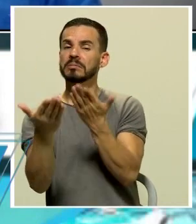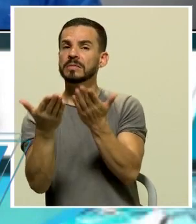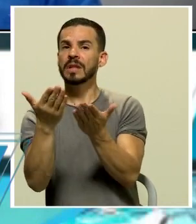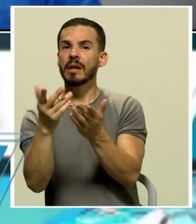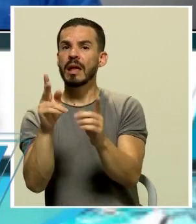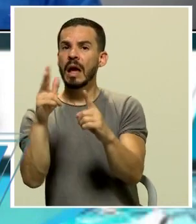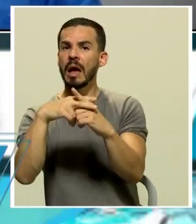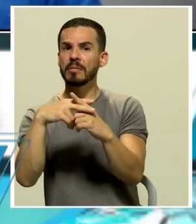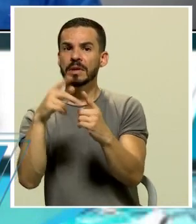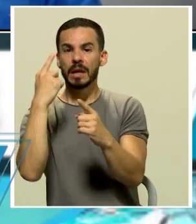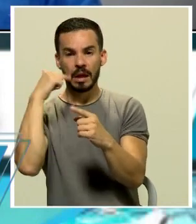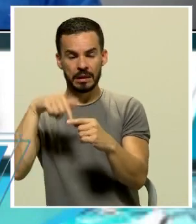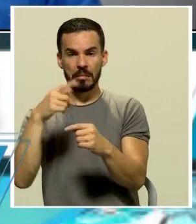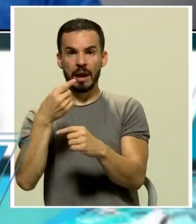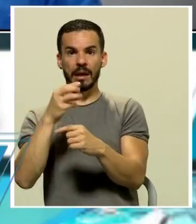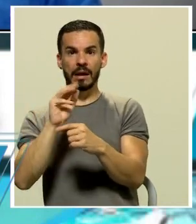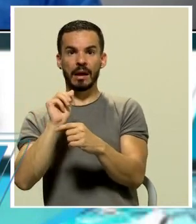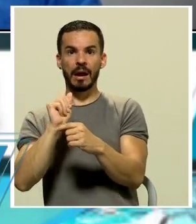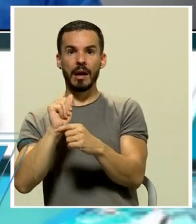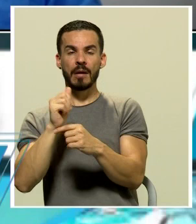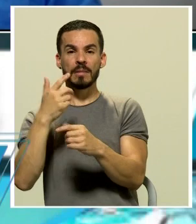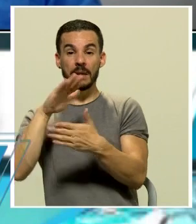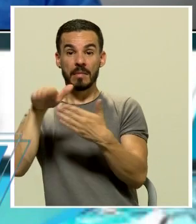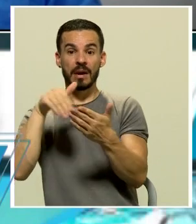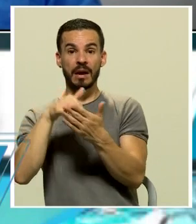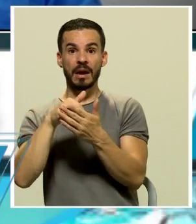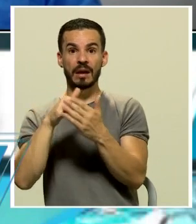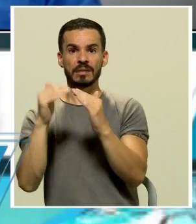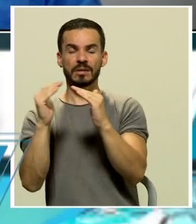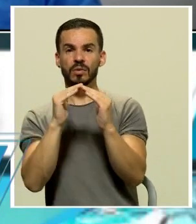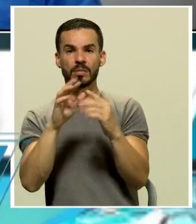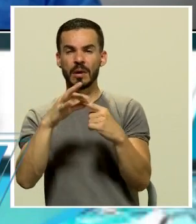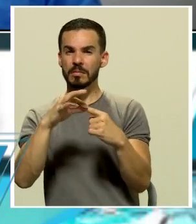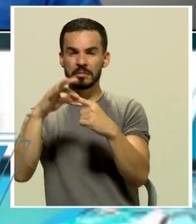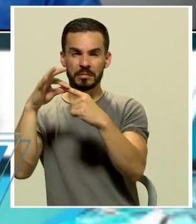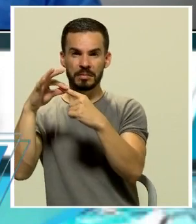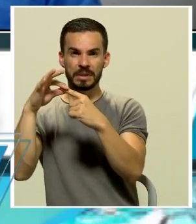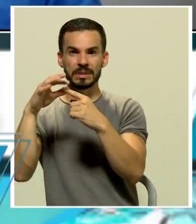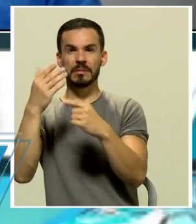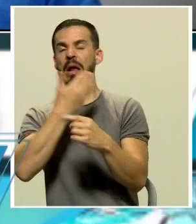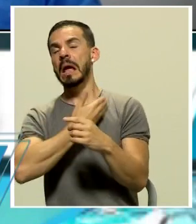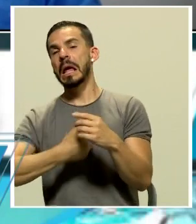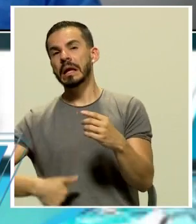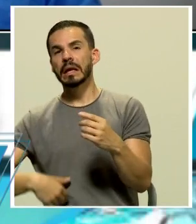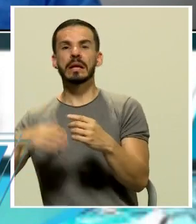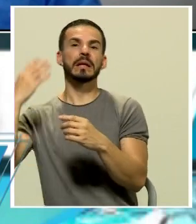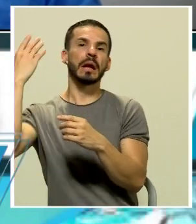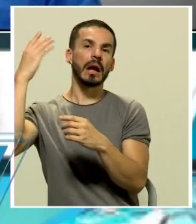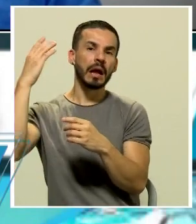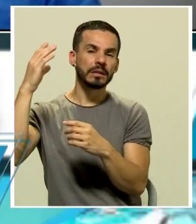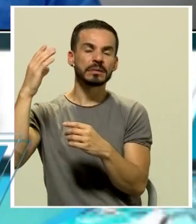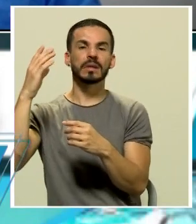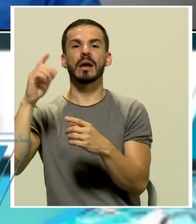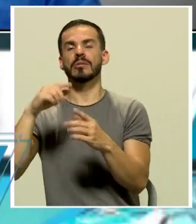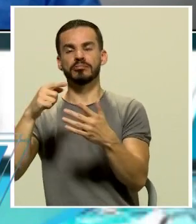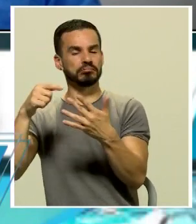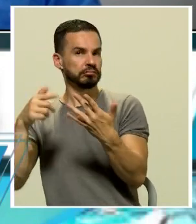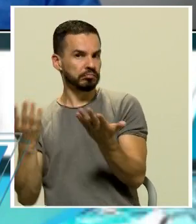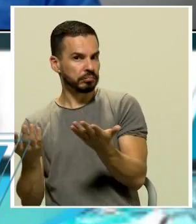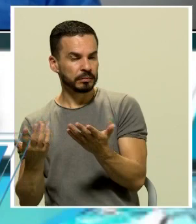probablemente aplique para el GAM y para los centros urbanos principales, Heredia, Cartago,